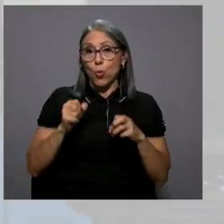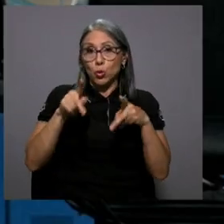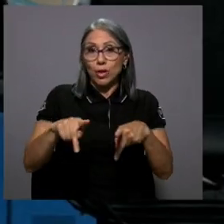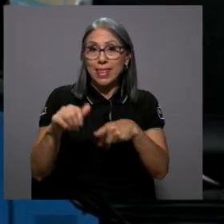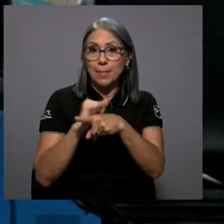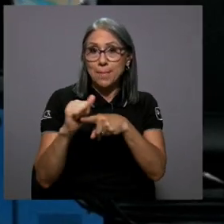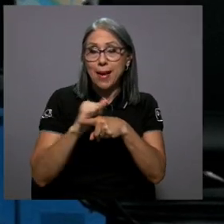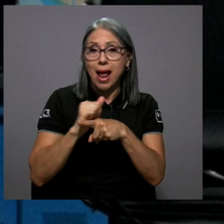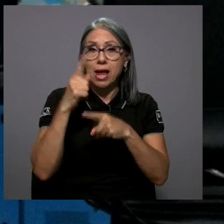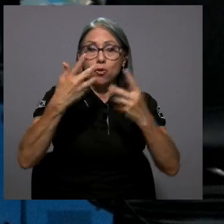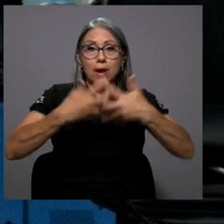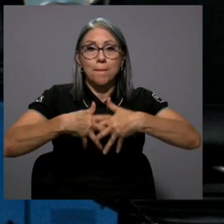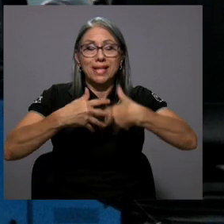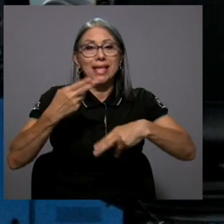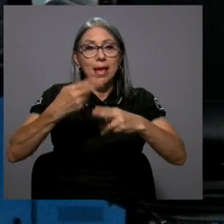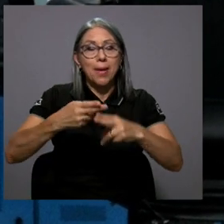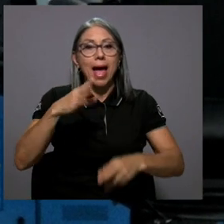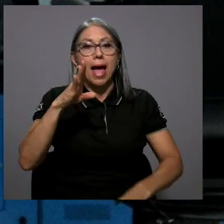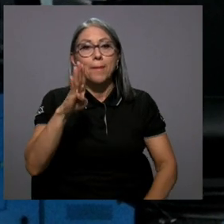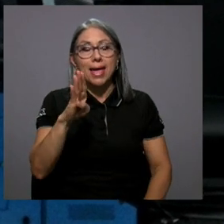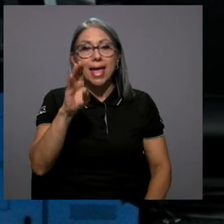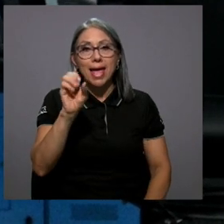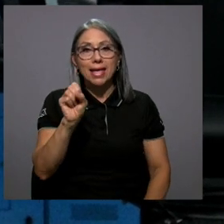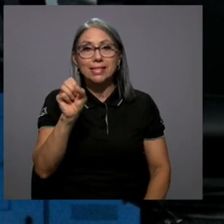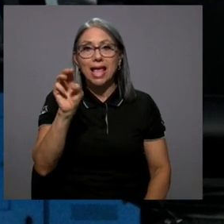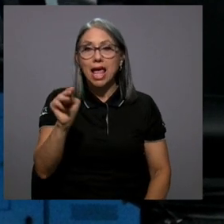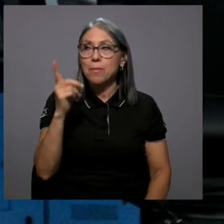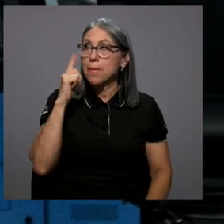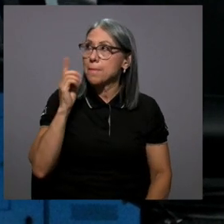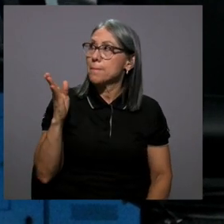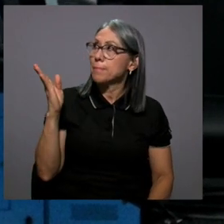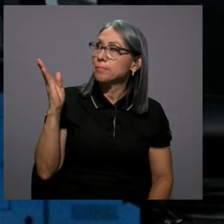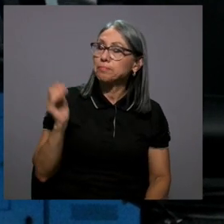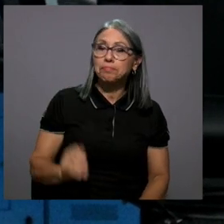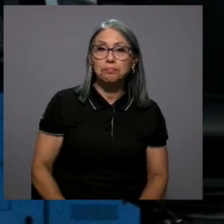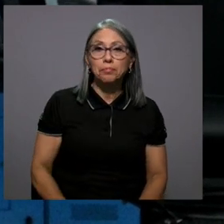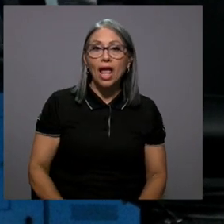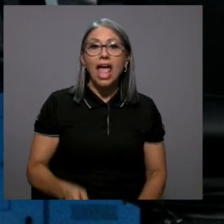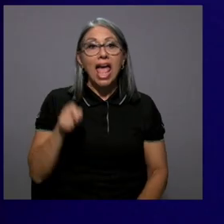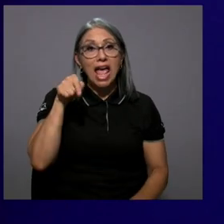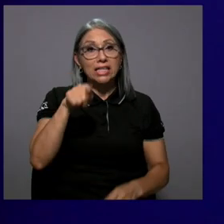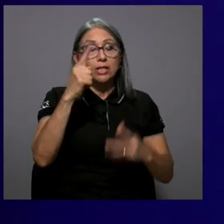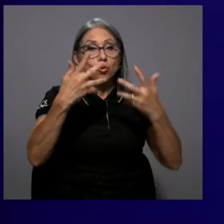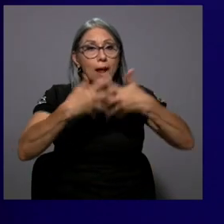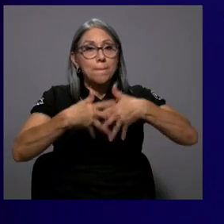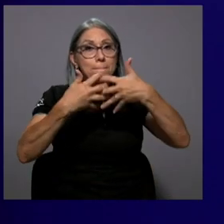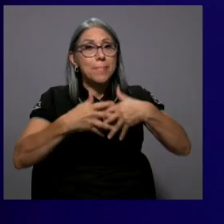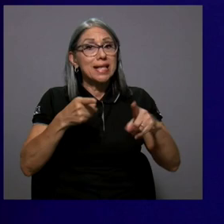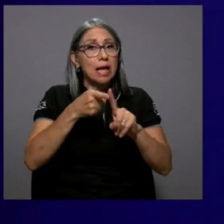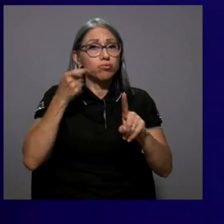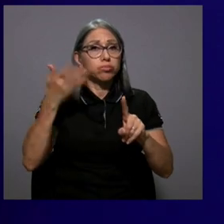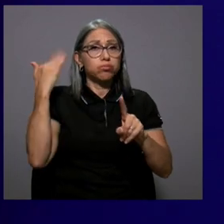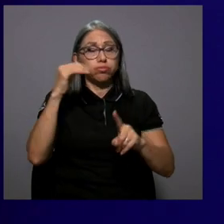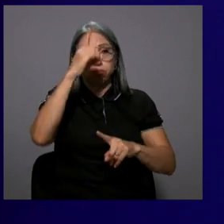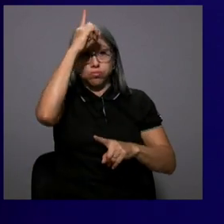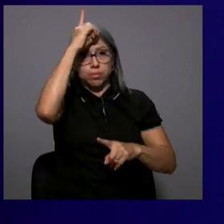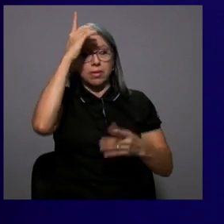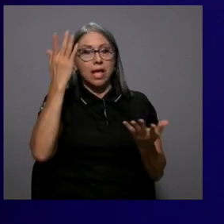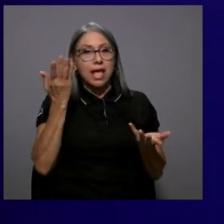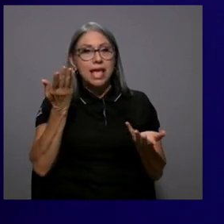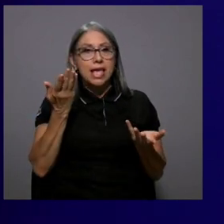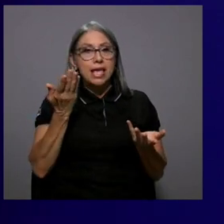tuve en una empresa llamada BSM, Bernhard Schulte Ship Management, es una empresa de origen alemán